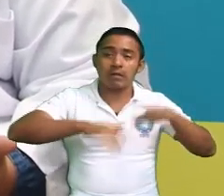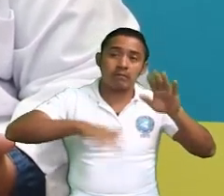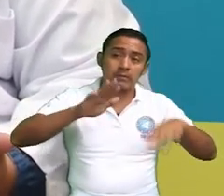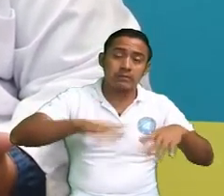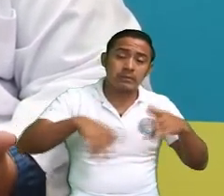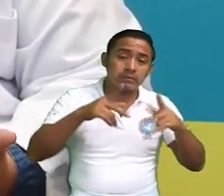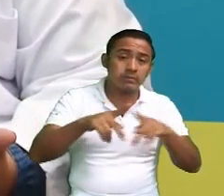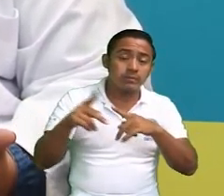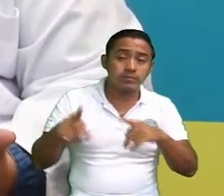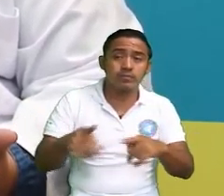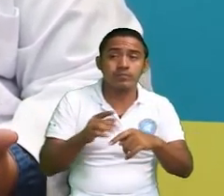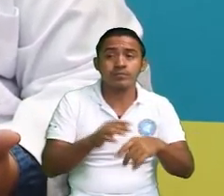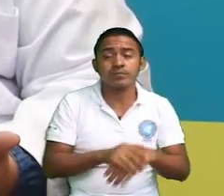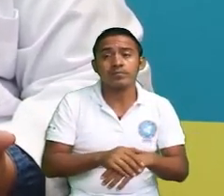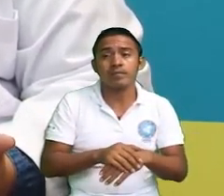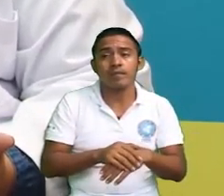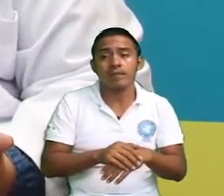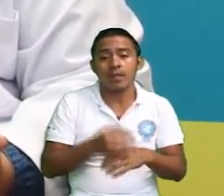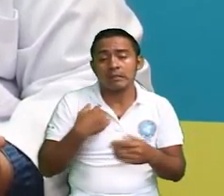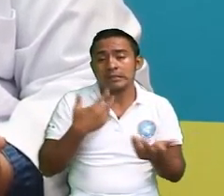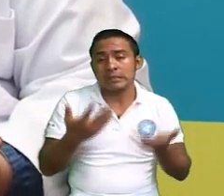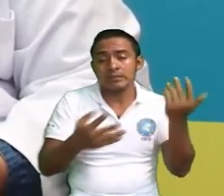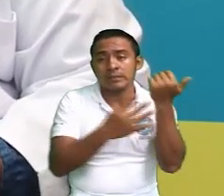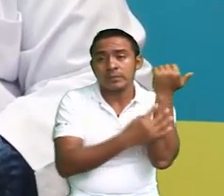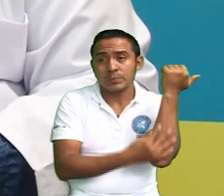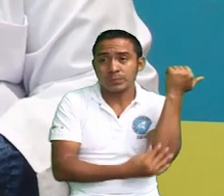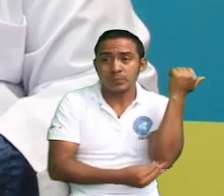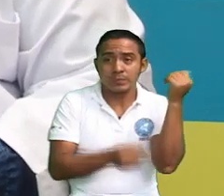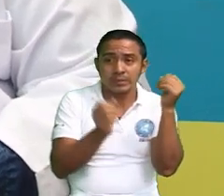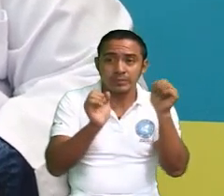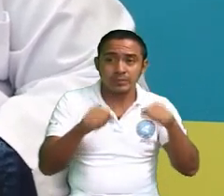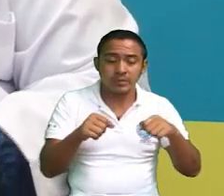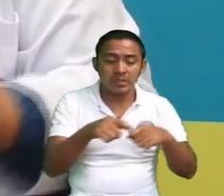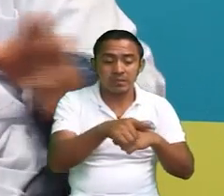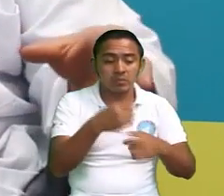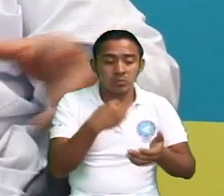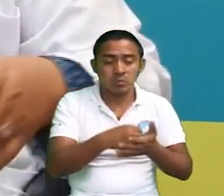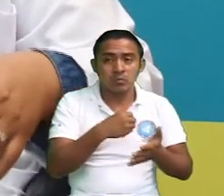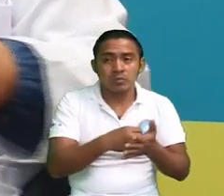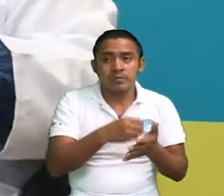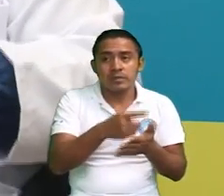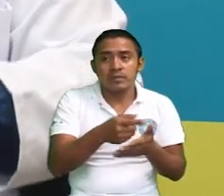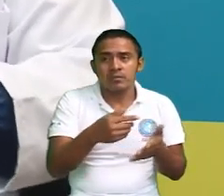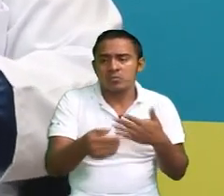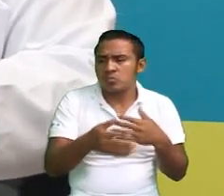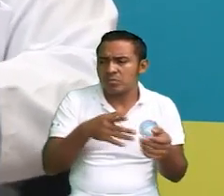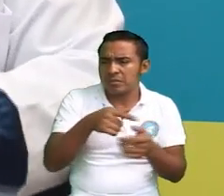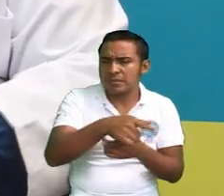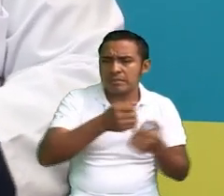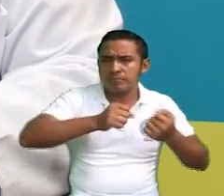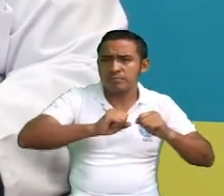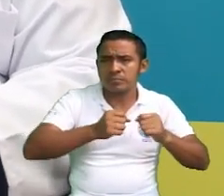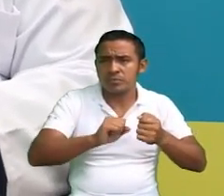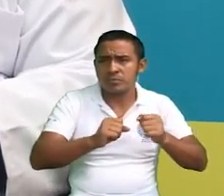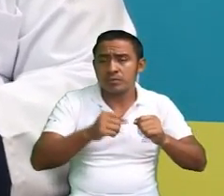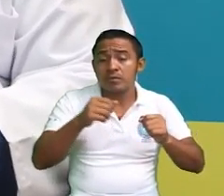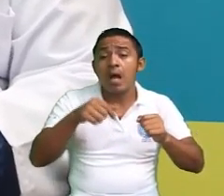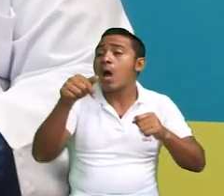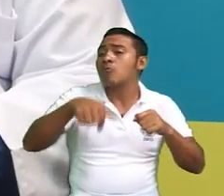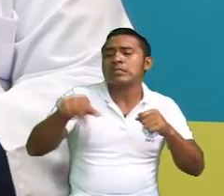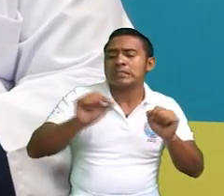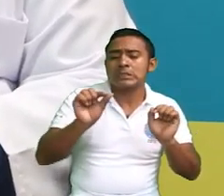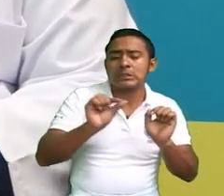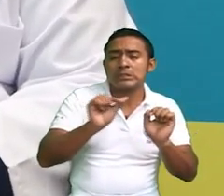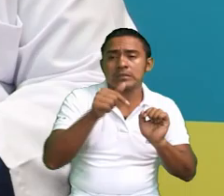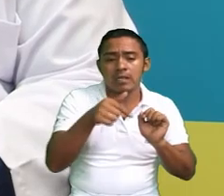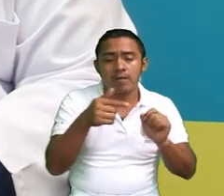las mismas condiciones económicas que a veces tienen, pueden, vienen, lo compran porque no, pero o sea, se me acaba de poner así y lo